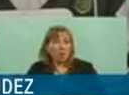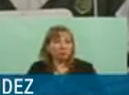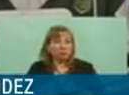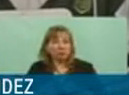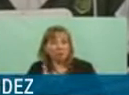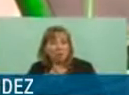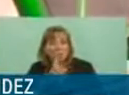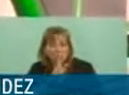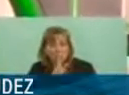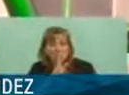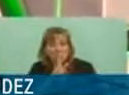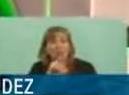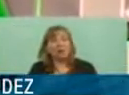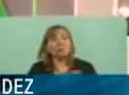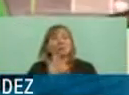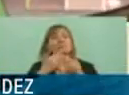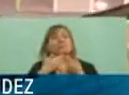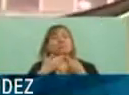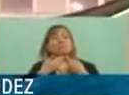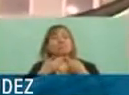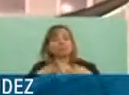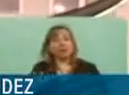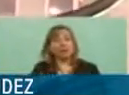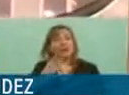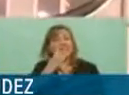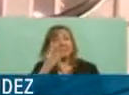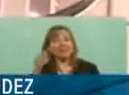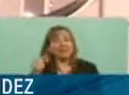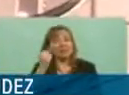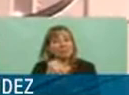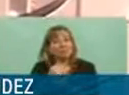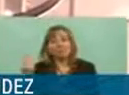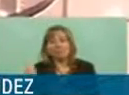actividad en general, se reabre nuevamente con los